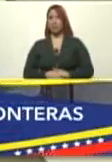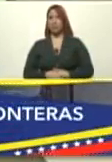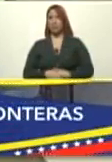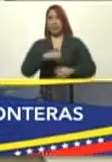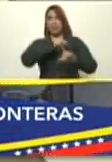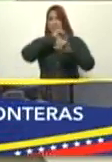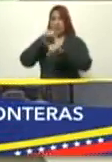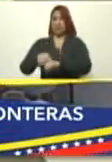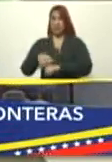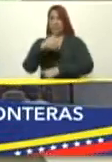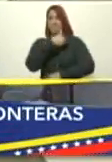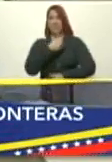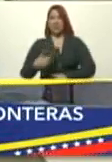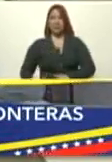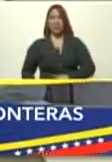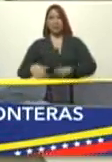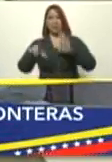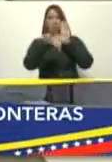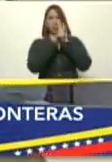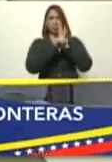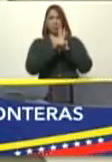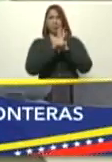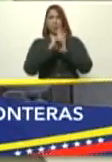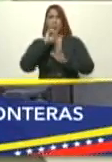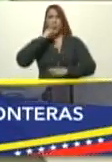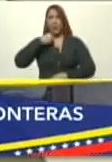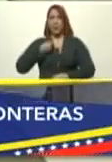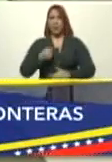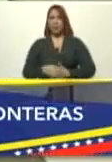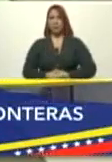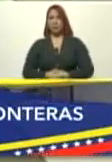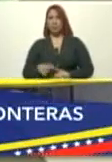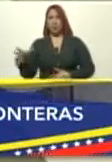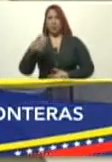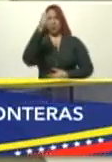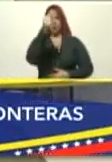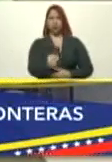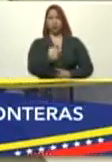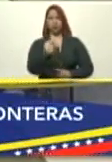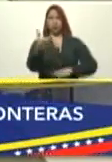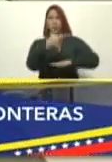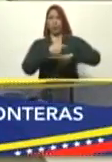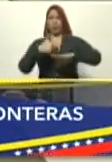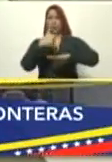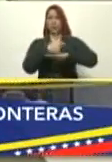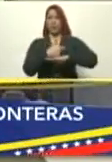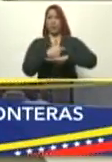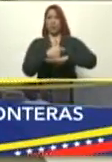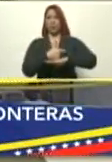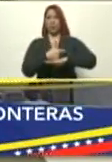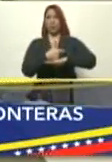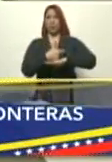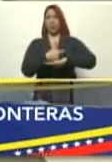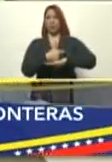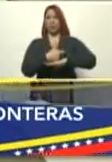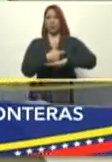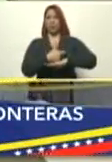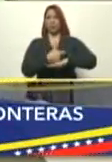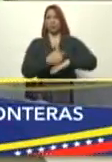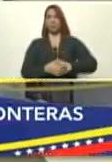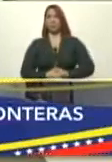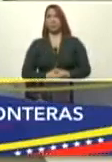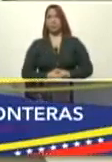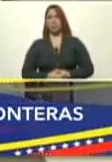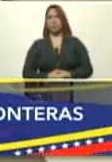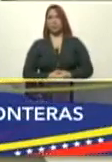derrocaran al presidente legítimo de Ucrania e impusieran un gobierno de facto neofascista.